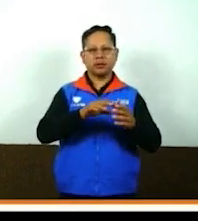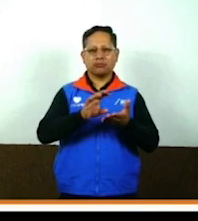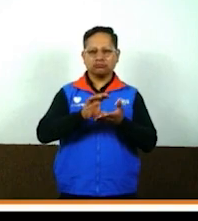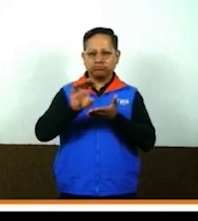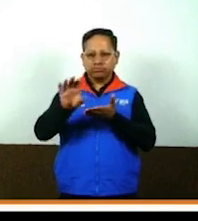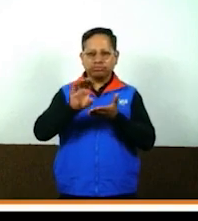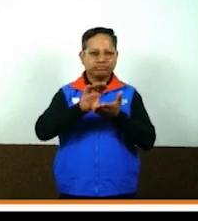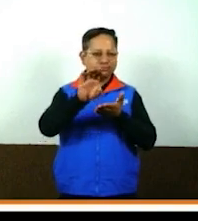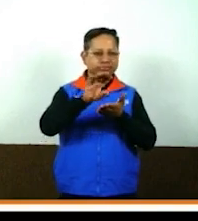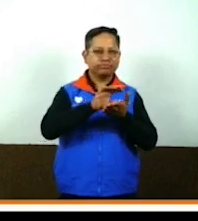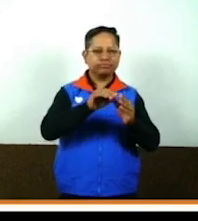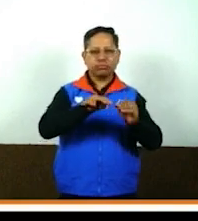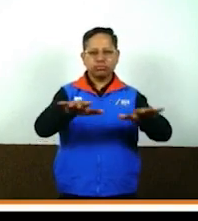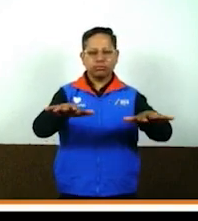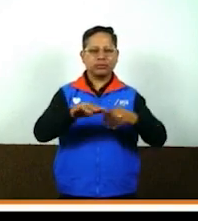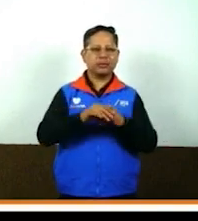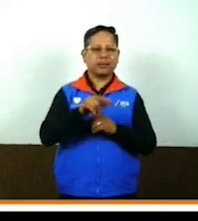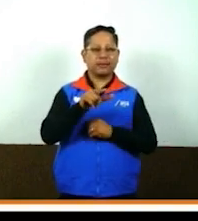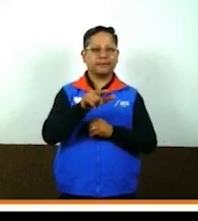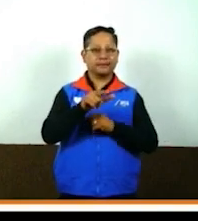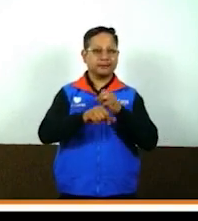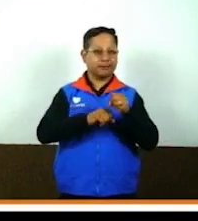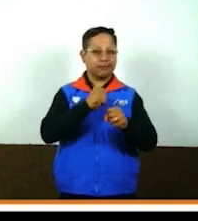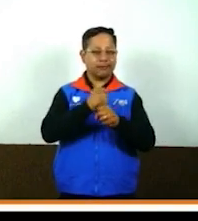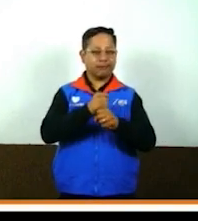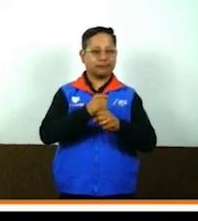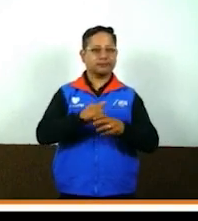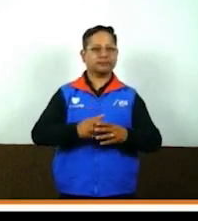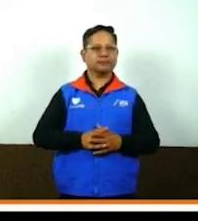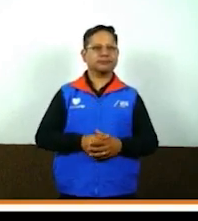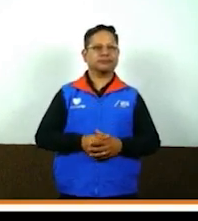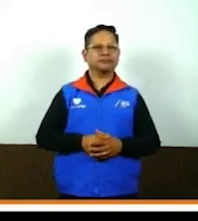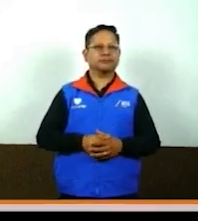y 17 años como empresa socialmente responsable.